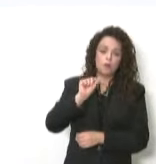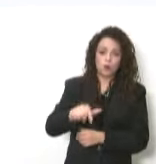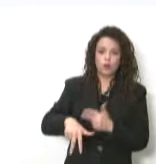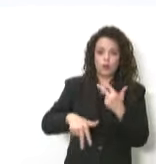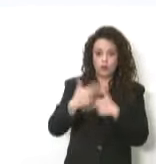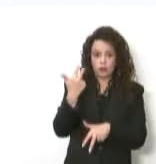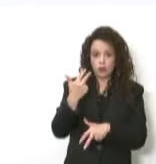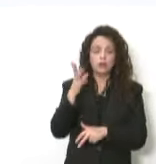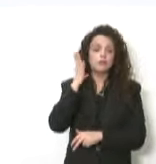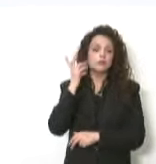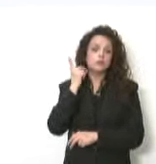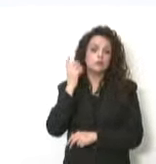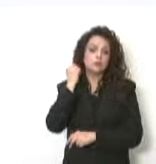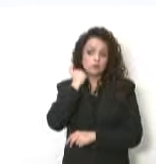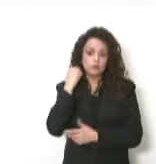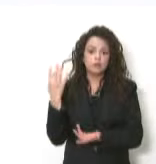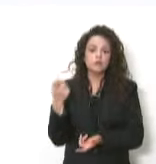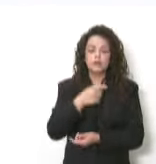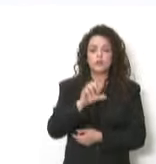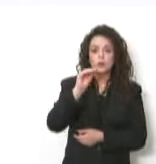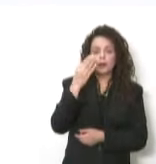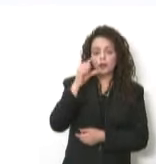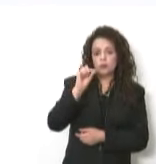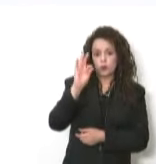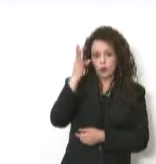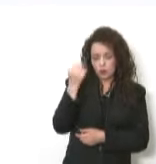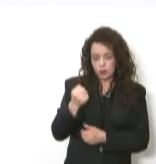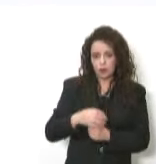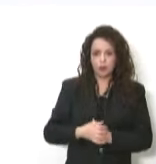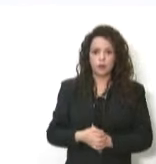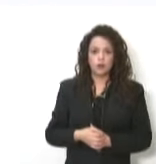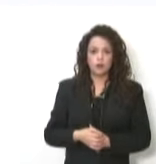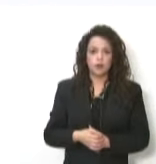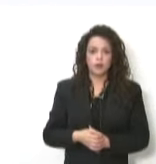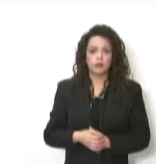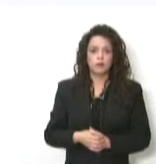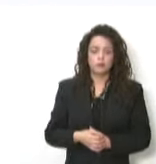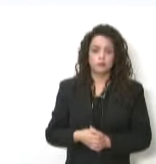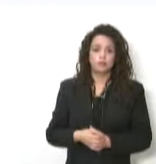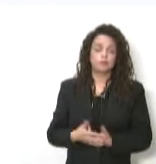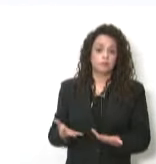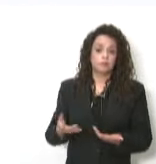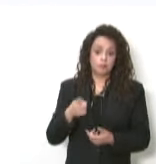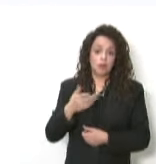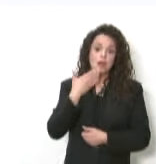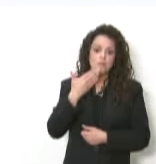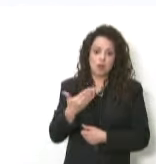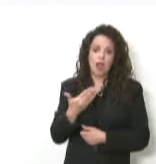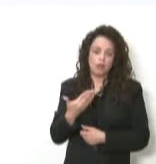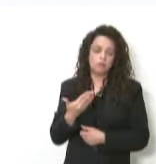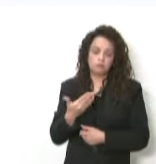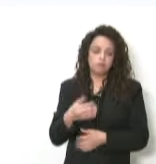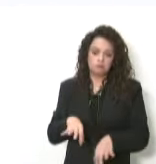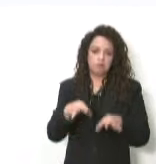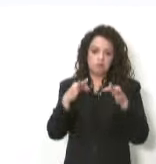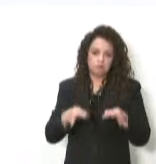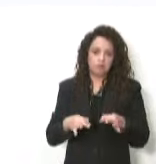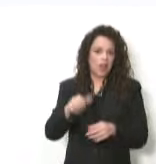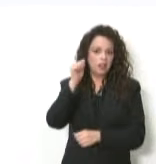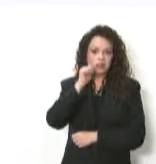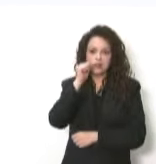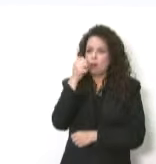legislativo 92.49. Como siempre, el judicial legislativo tienen un buen desempeño, casi siempre terminan en